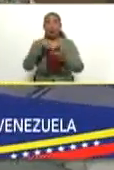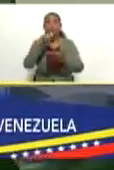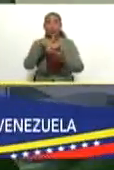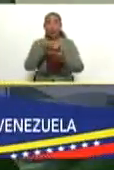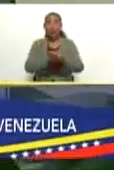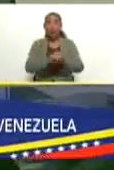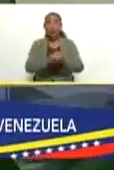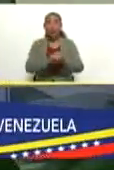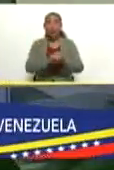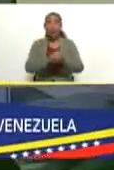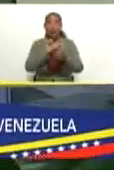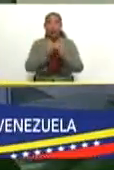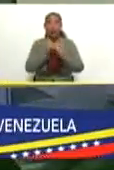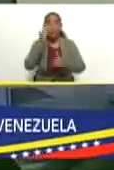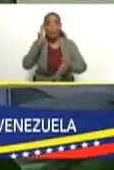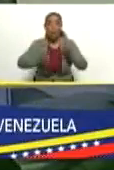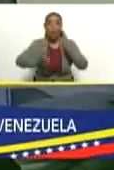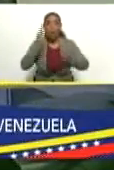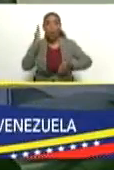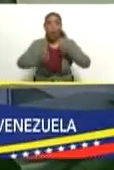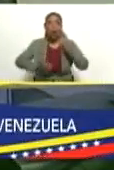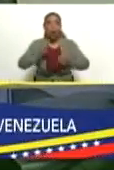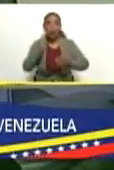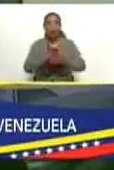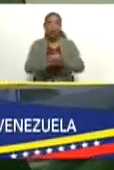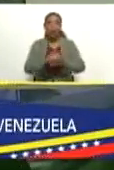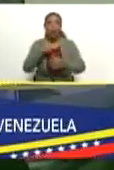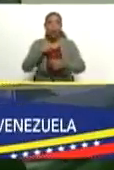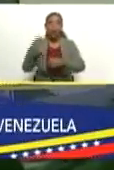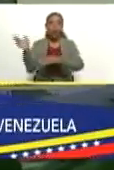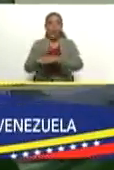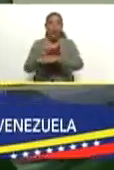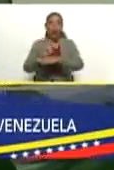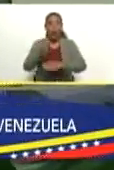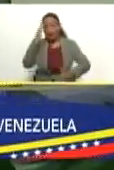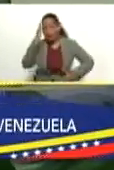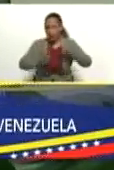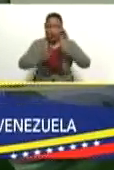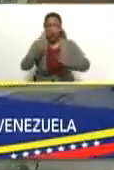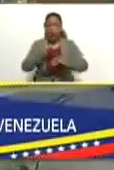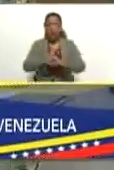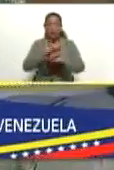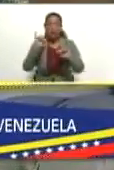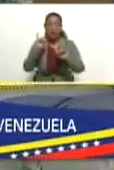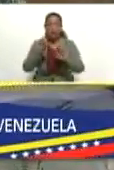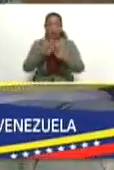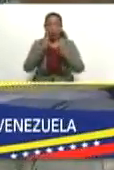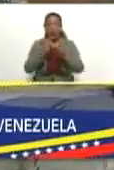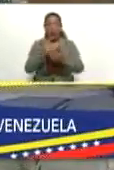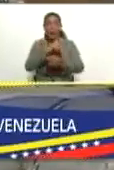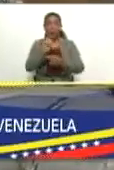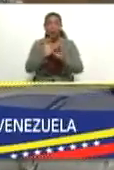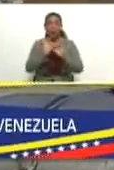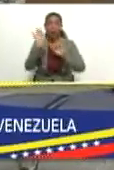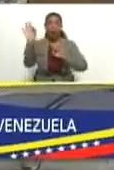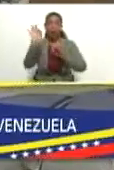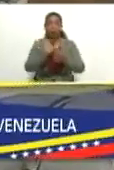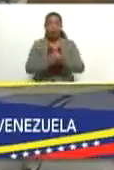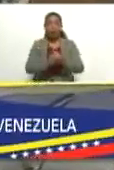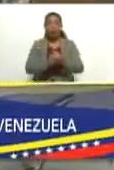de atletismo. ¿Verdad? Velocista, fui finalista mundial, campeón sudamericano. ¿100 metros? 100 metros